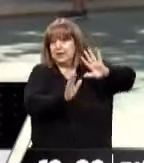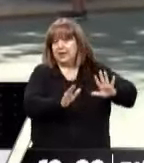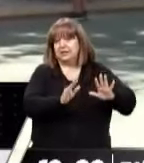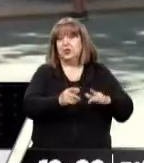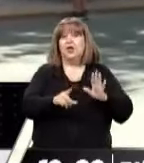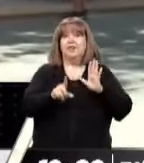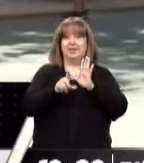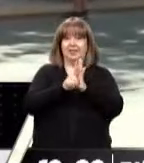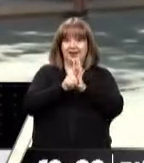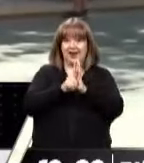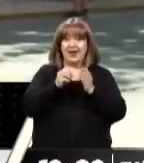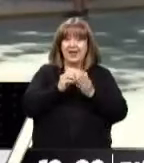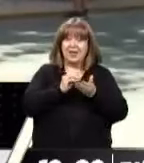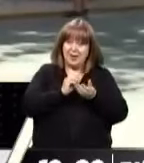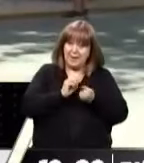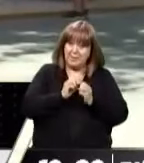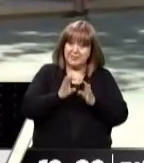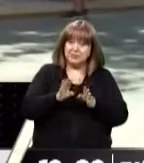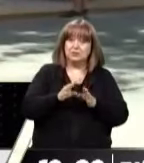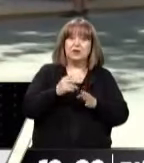elaboración desde la ley